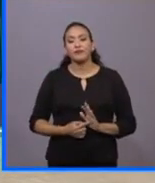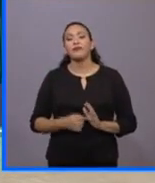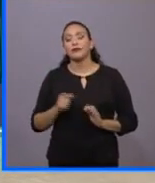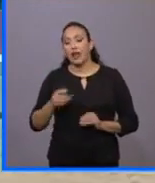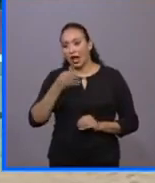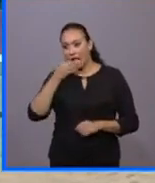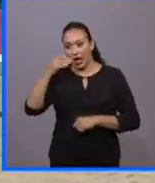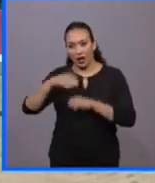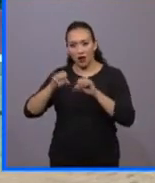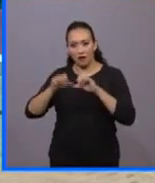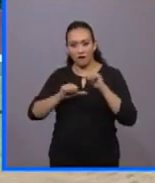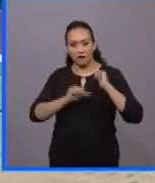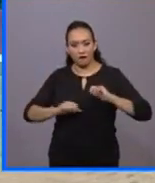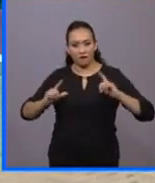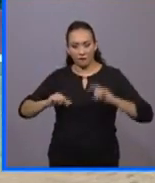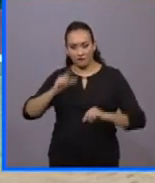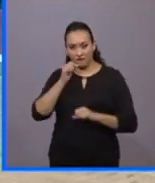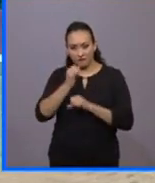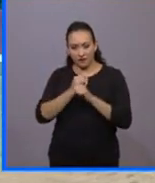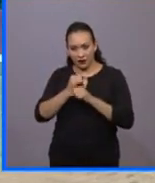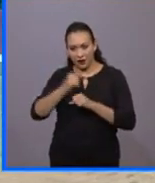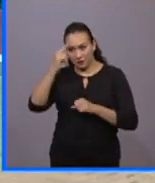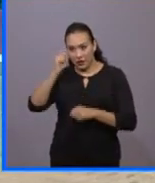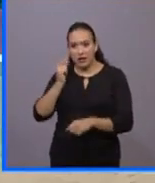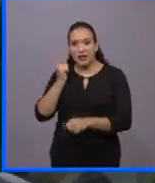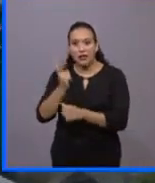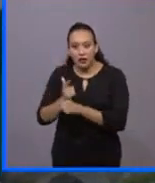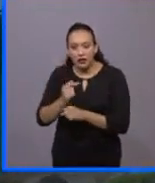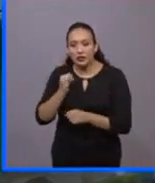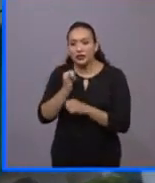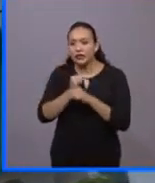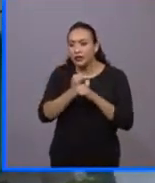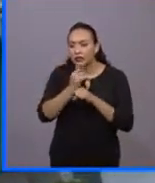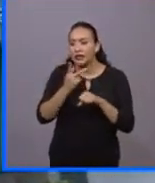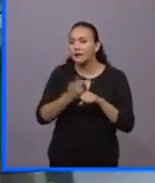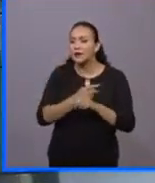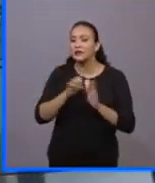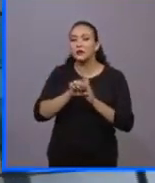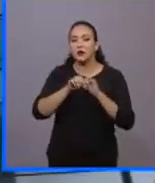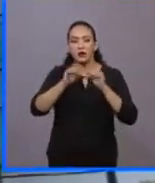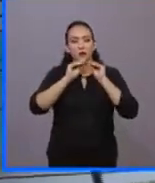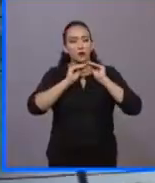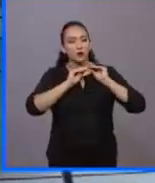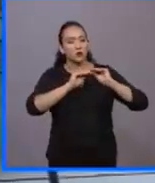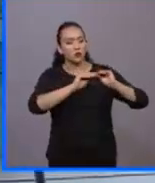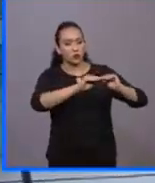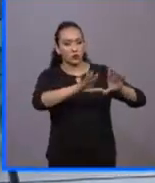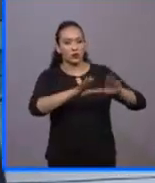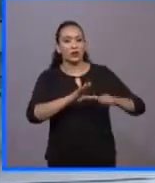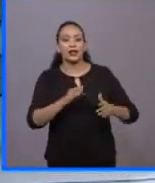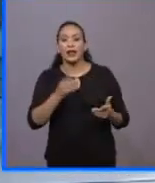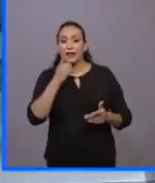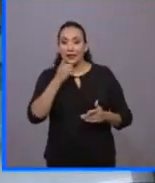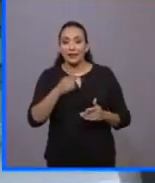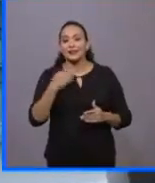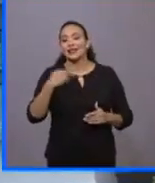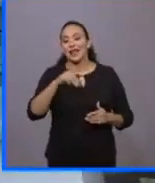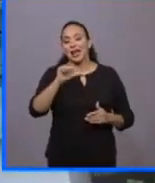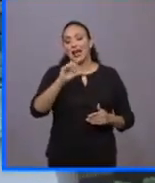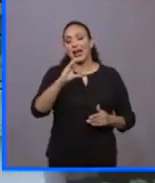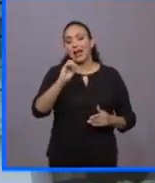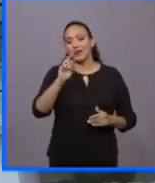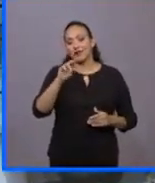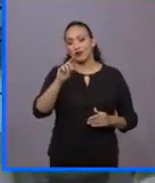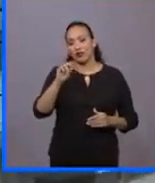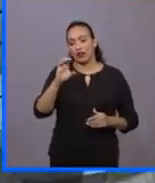la Fiscalía Especializada de Delitos Electorales relacionados con la propaganda electoral denominada acordeones. Pues